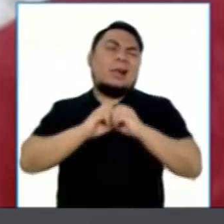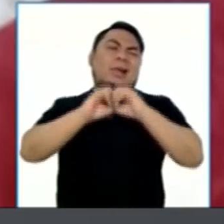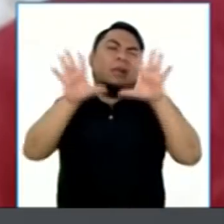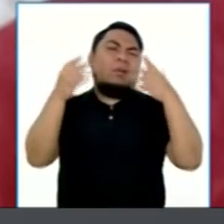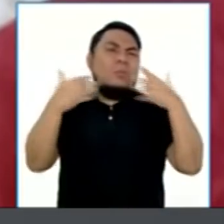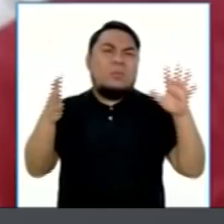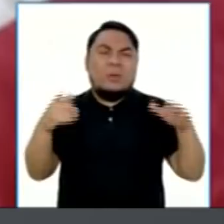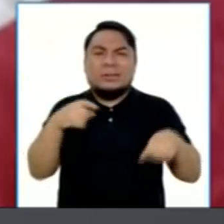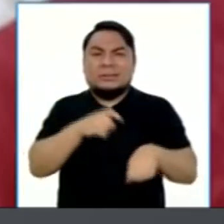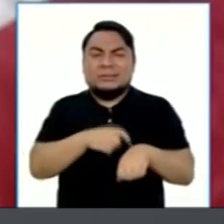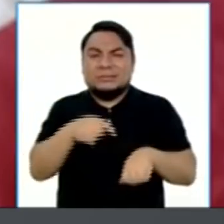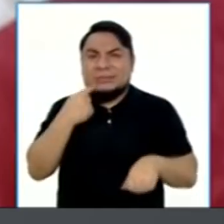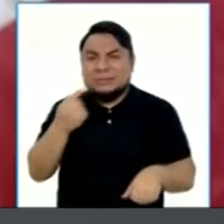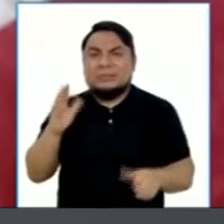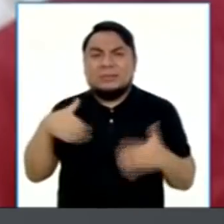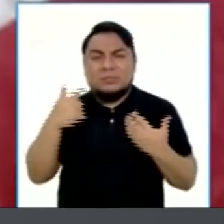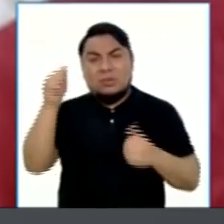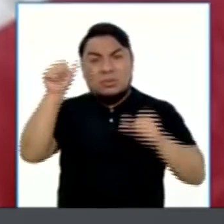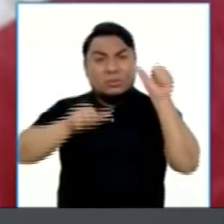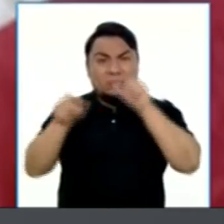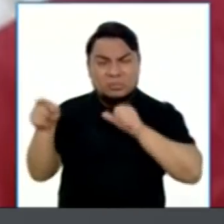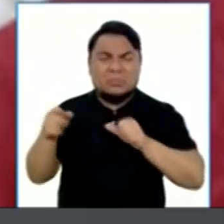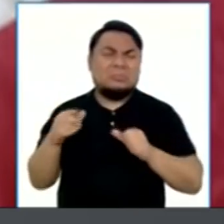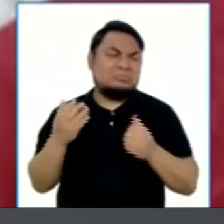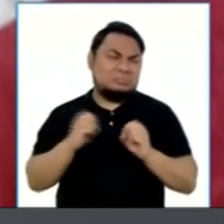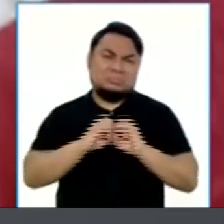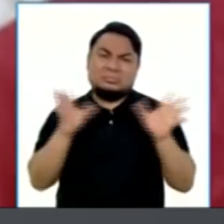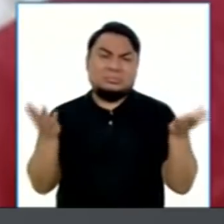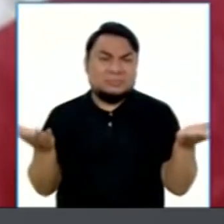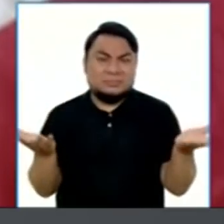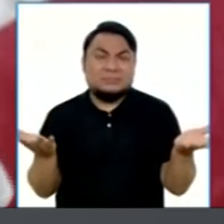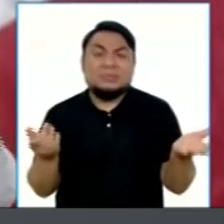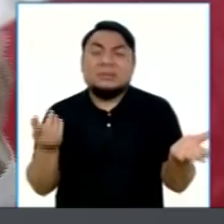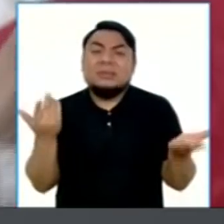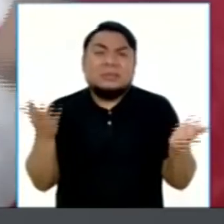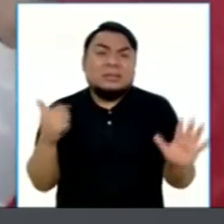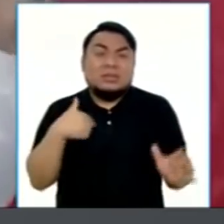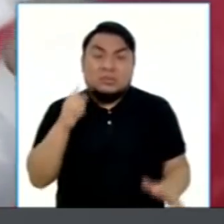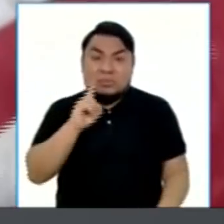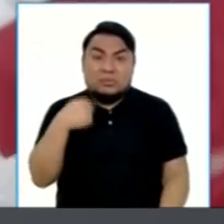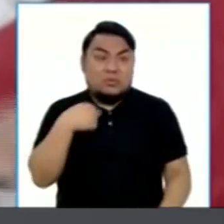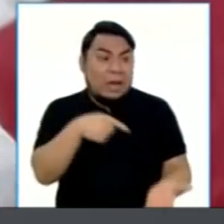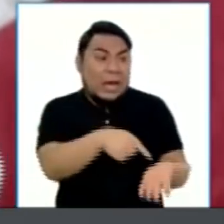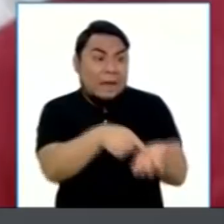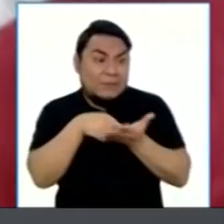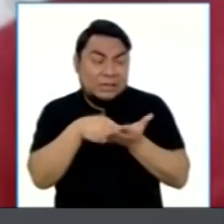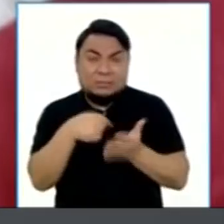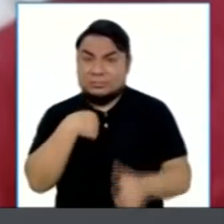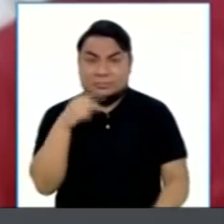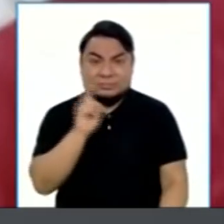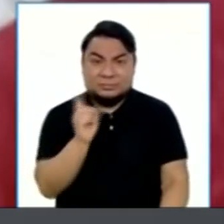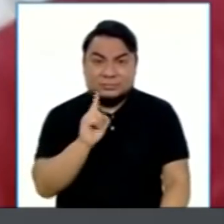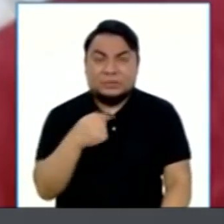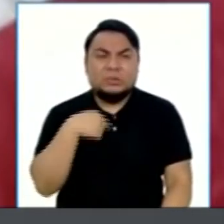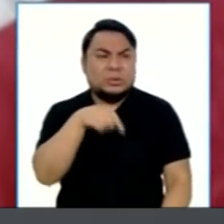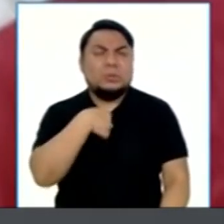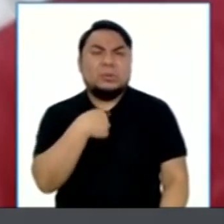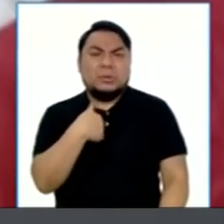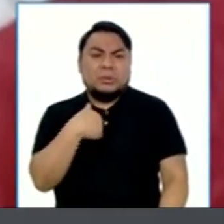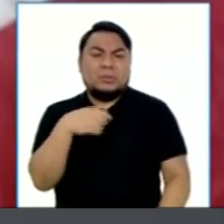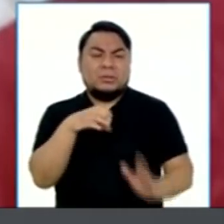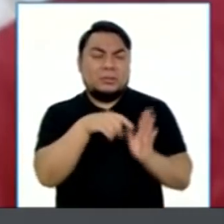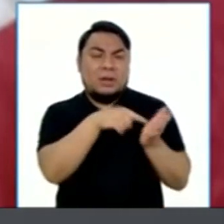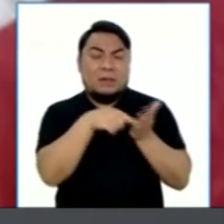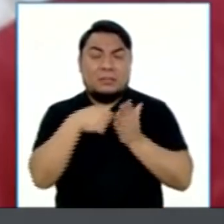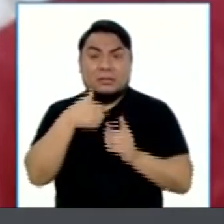cualquier circunstancia que pueda generar duda, ¿no? Así que, sin tener la obligación, como lo manifiesta